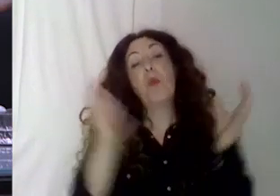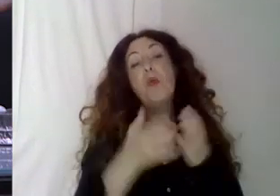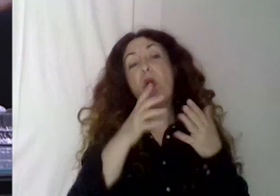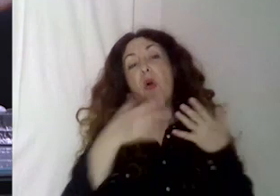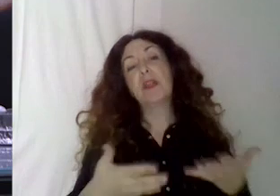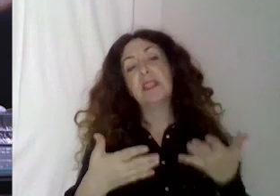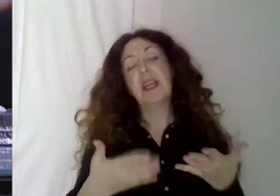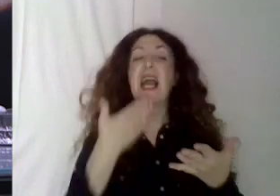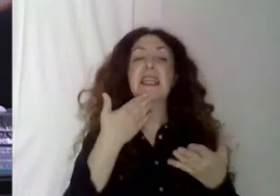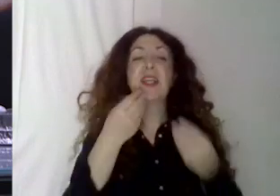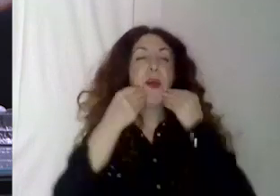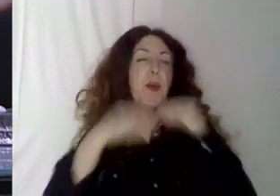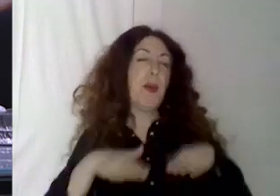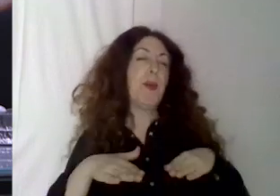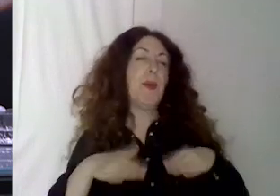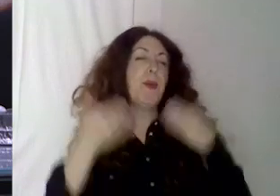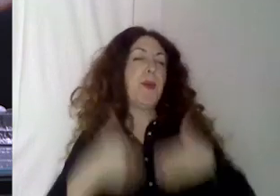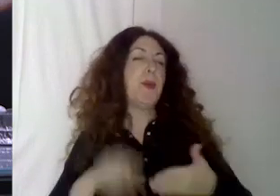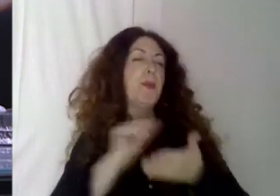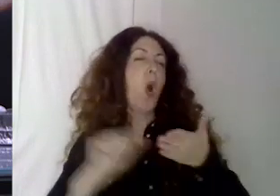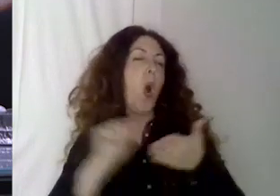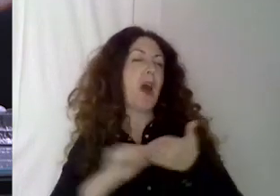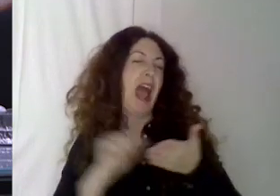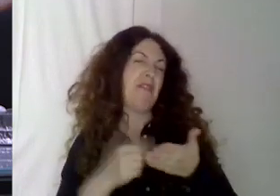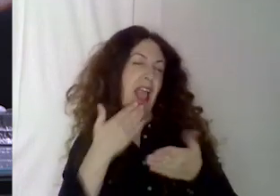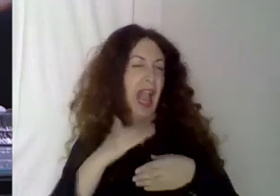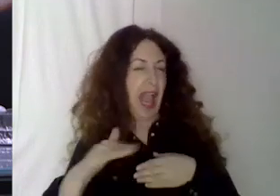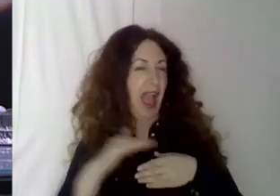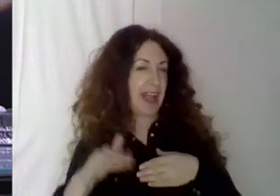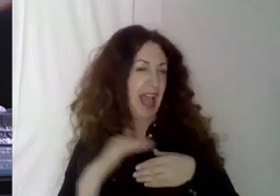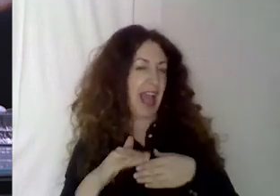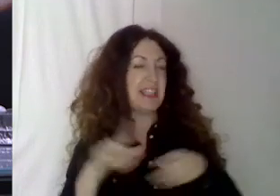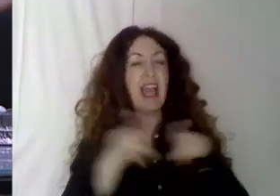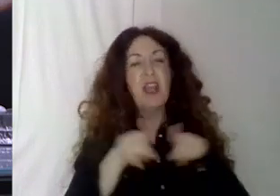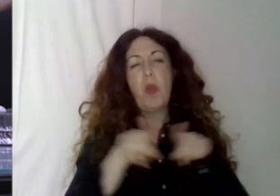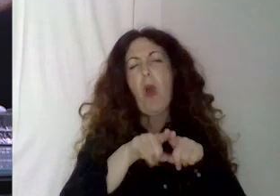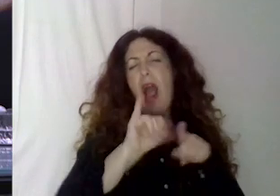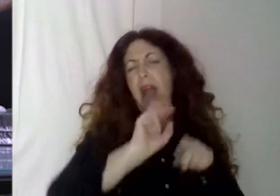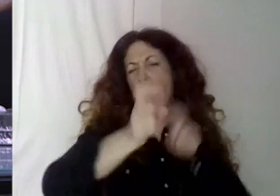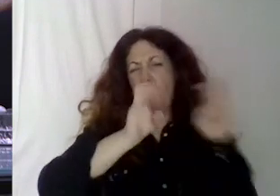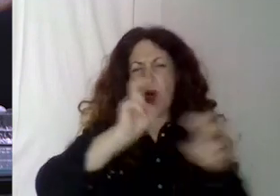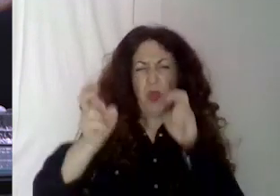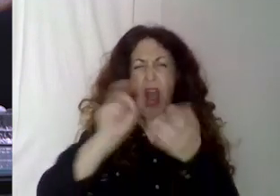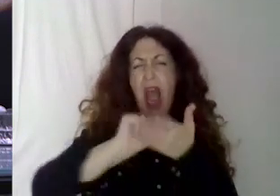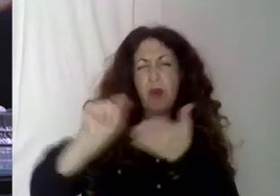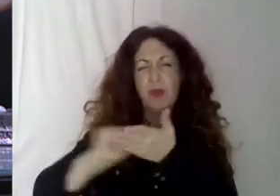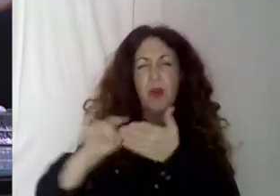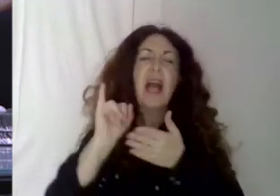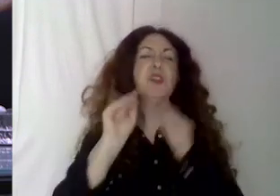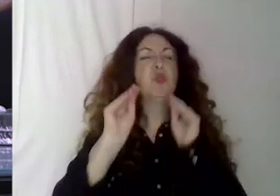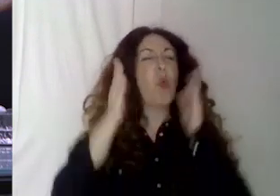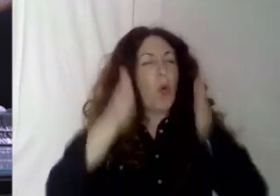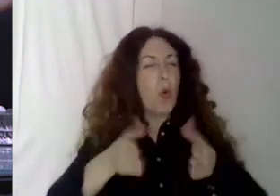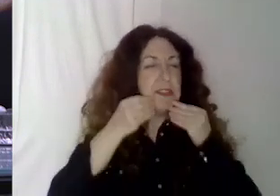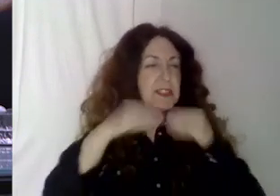cualquiera que ustedes busquen, ahí está la biografía canalla, ¿no? Lo que yo denomino la biografía canalla, sacando lo peor de cada casa, que en el fondo es lo que a los